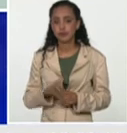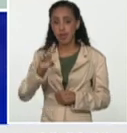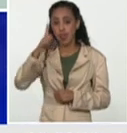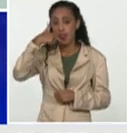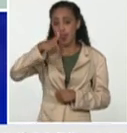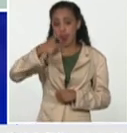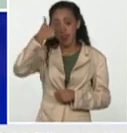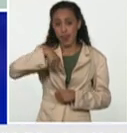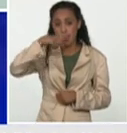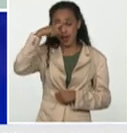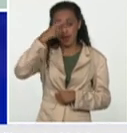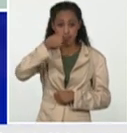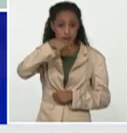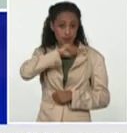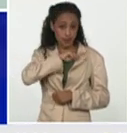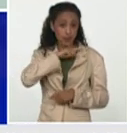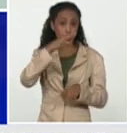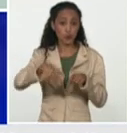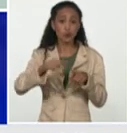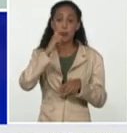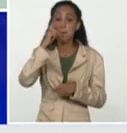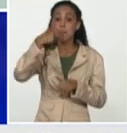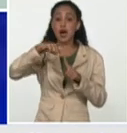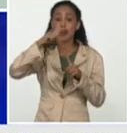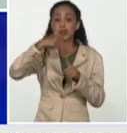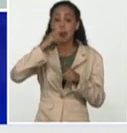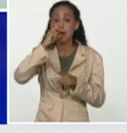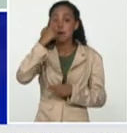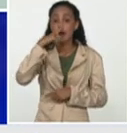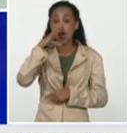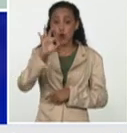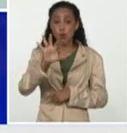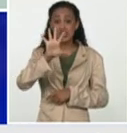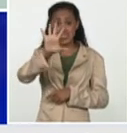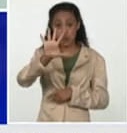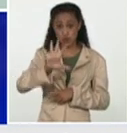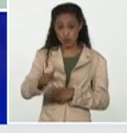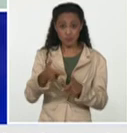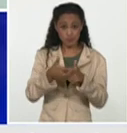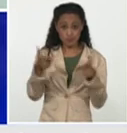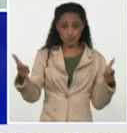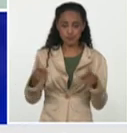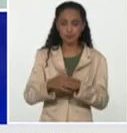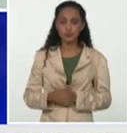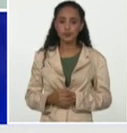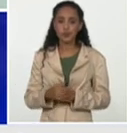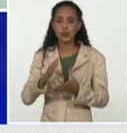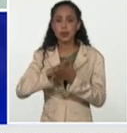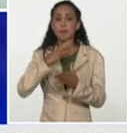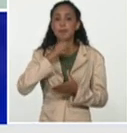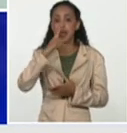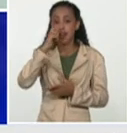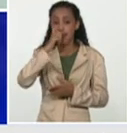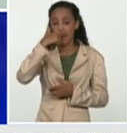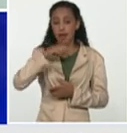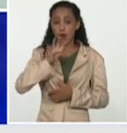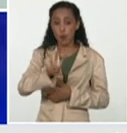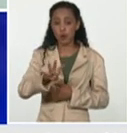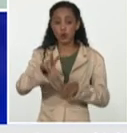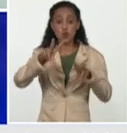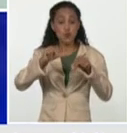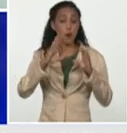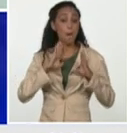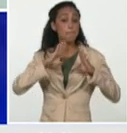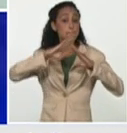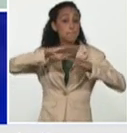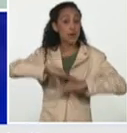y Batabanó con 5 cada uno, las cifras mayores, Melena del Sur con 4, Nueva Paz y Jaruco con